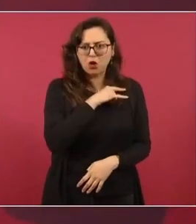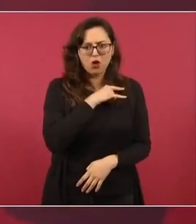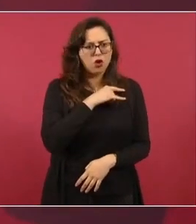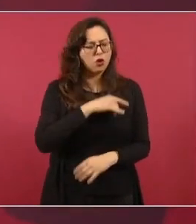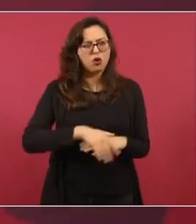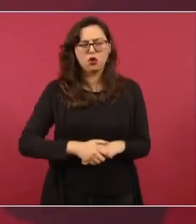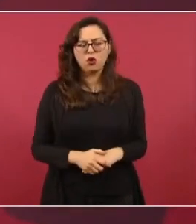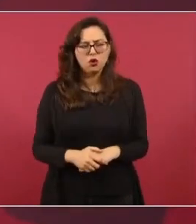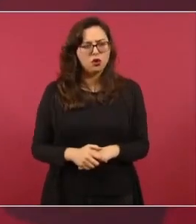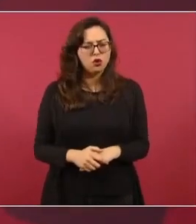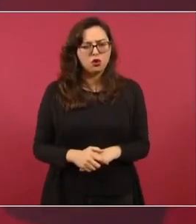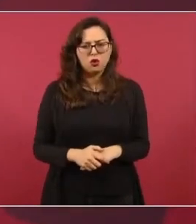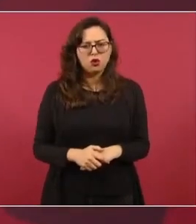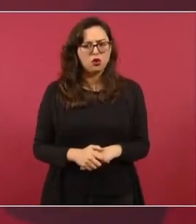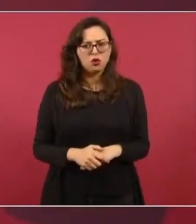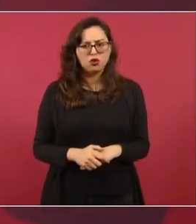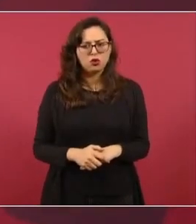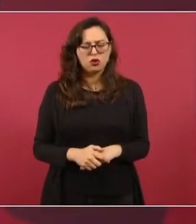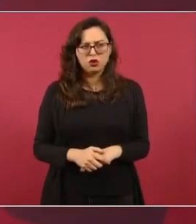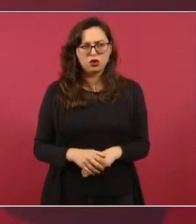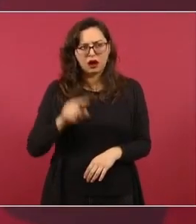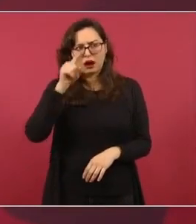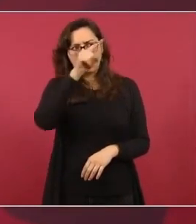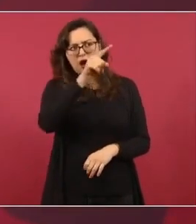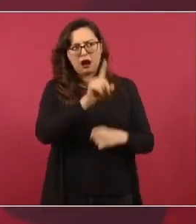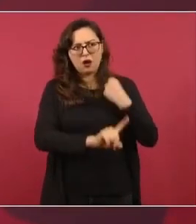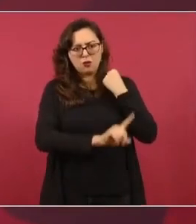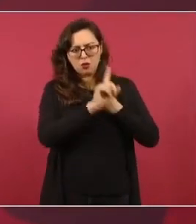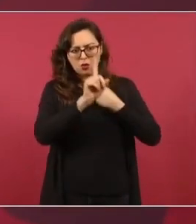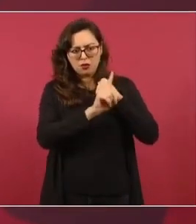porque este es un asunto